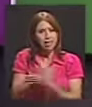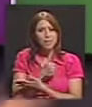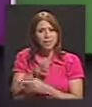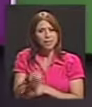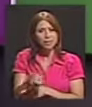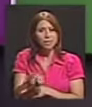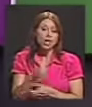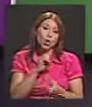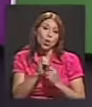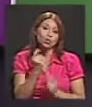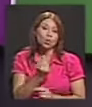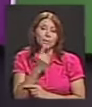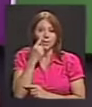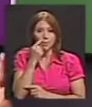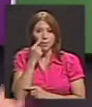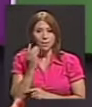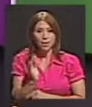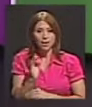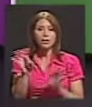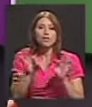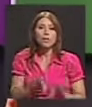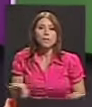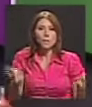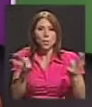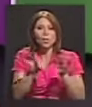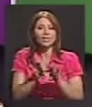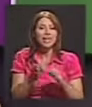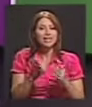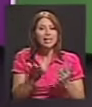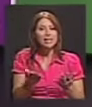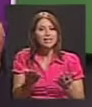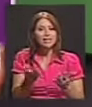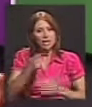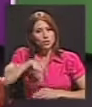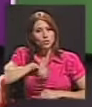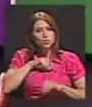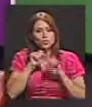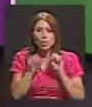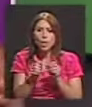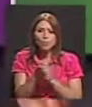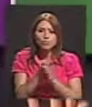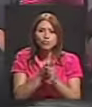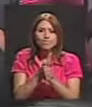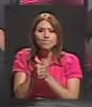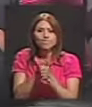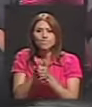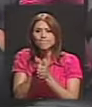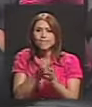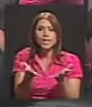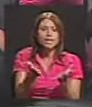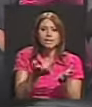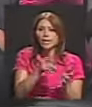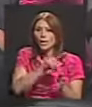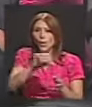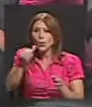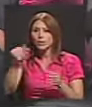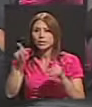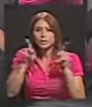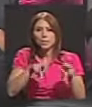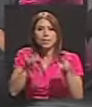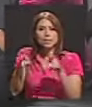o está papá lo importante es que podamos echar mano de otras personas cercanas